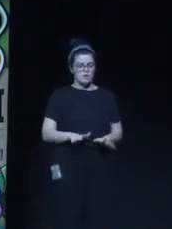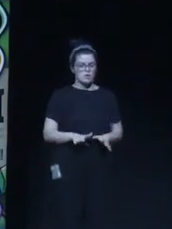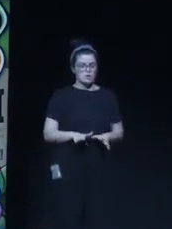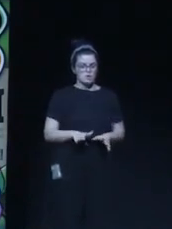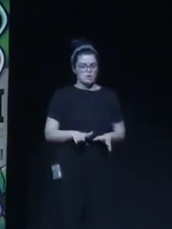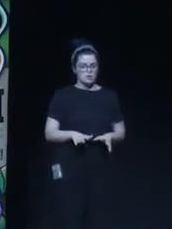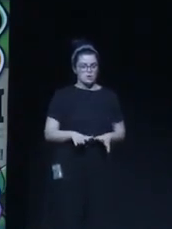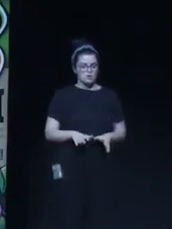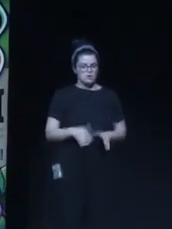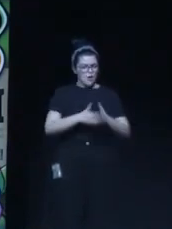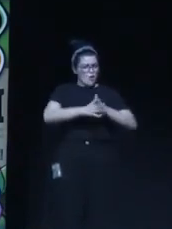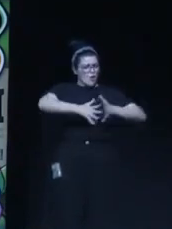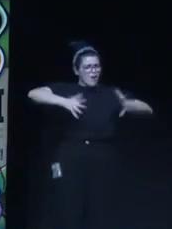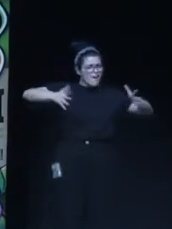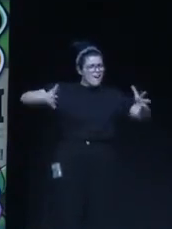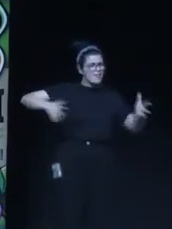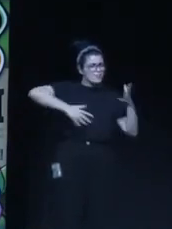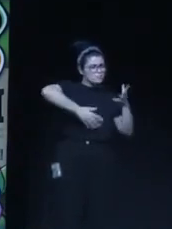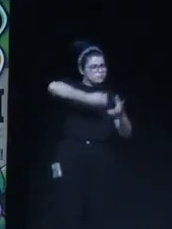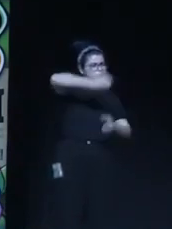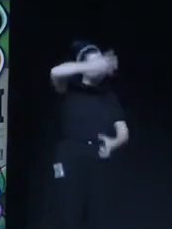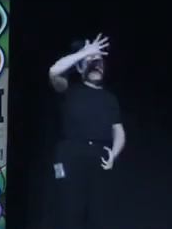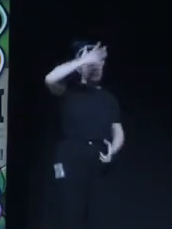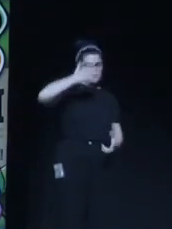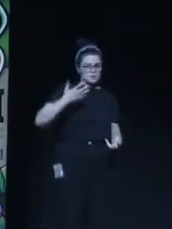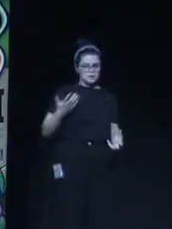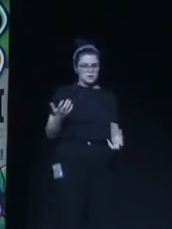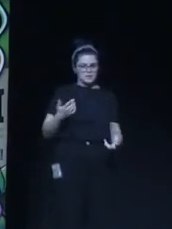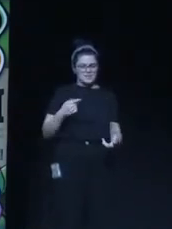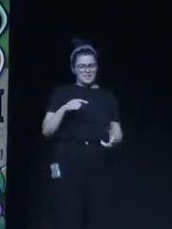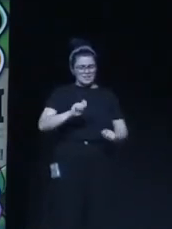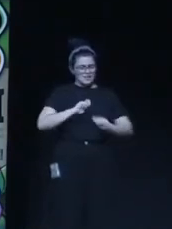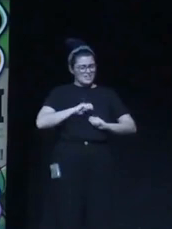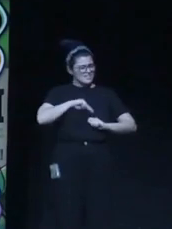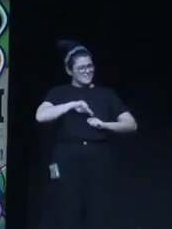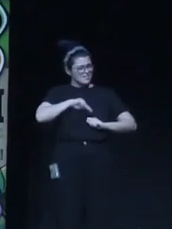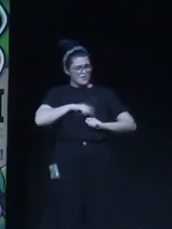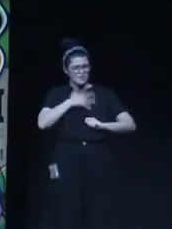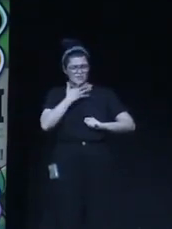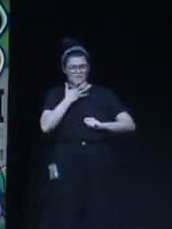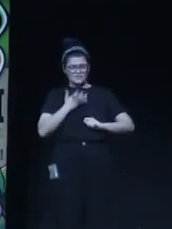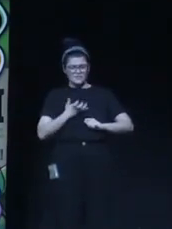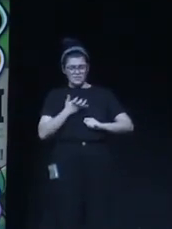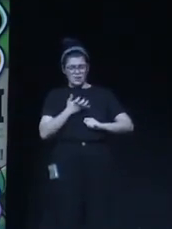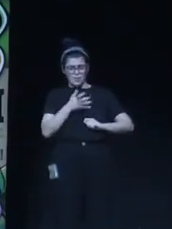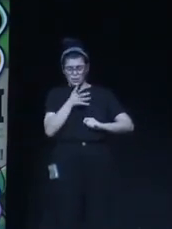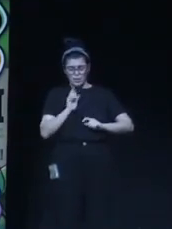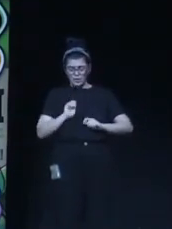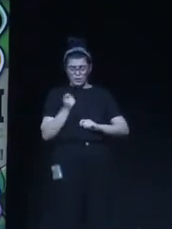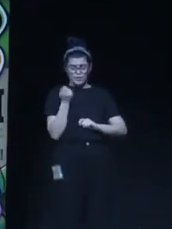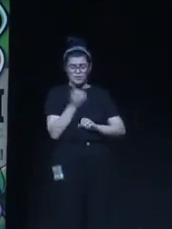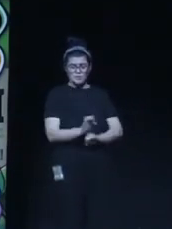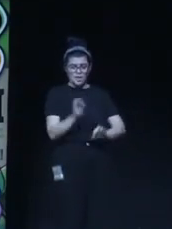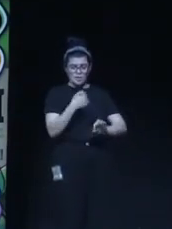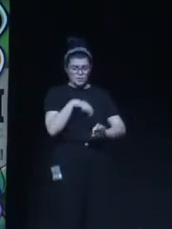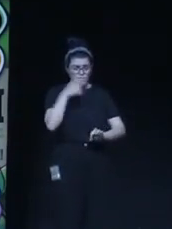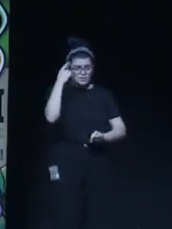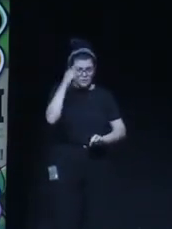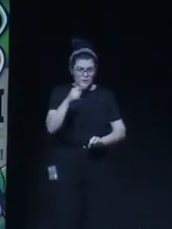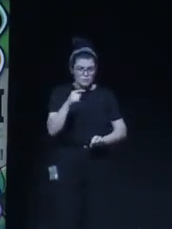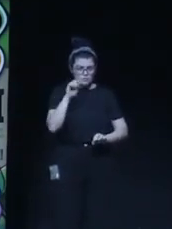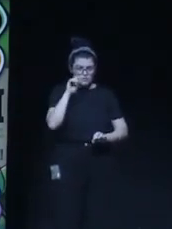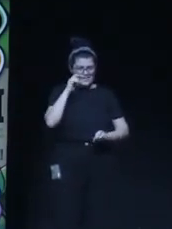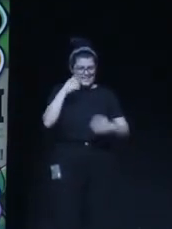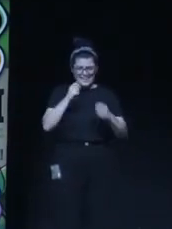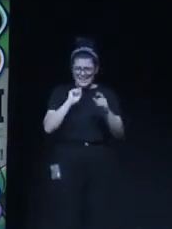que son cuando entraron tumbados. Y la sensación de tristeza, porque no lo habíamos conseguido. Sabíamos que era ilegal.